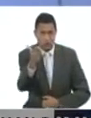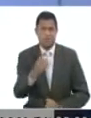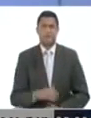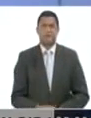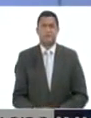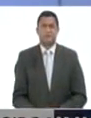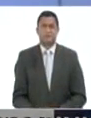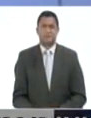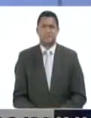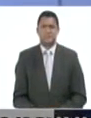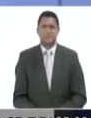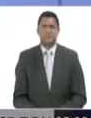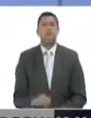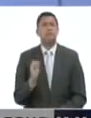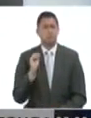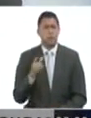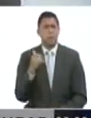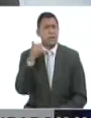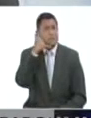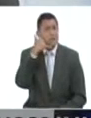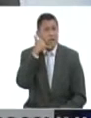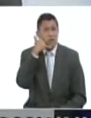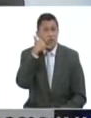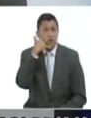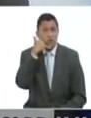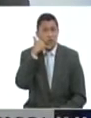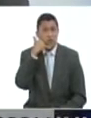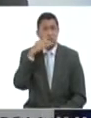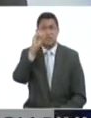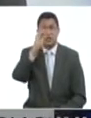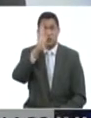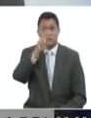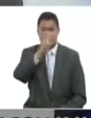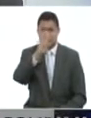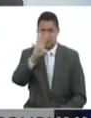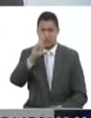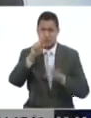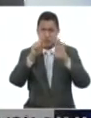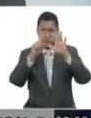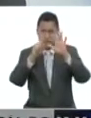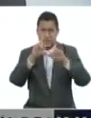se puedan comunicar con usted? Correcto. Mi número telefónico, ¿verdad?